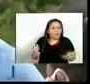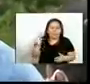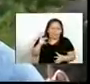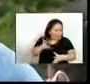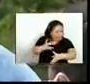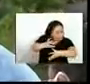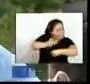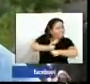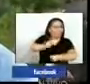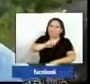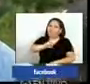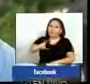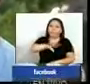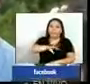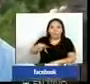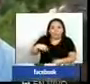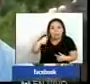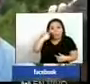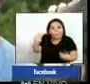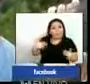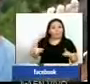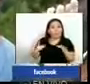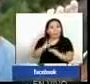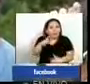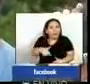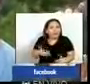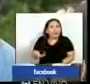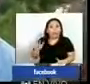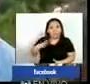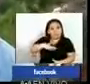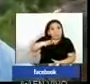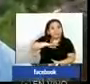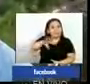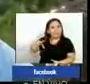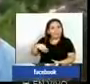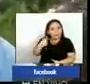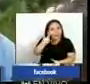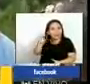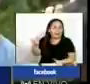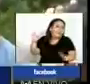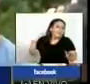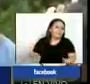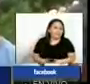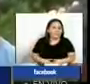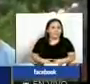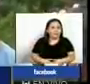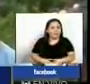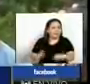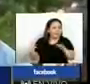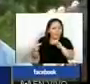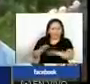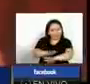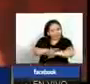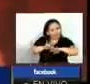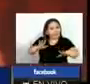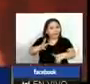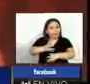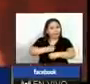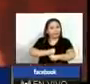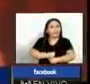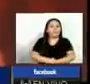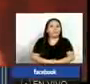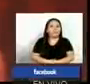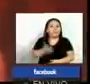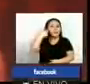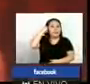confiando ni en la familia, porque igual miren lo que sucedió acá, y eran familia mía, igual, no hay que confiar de nadie. El